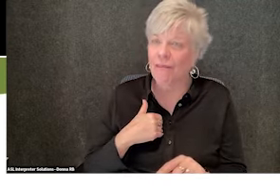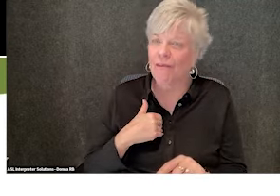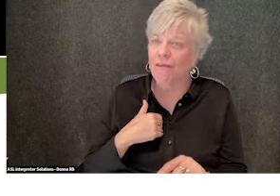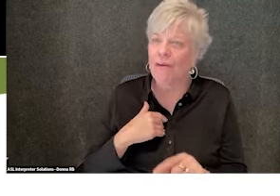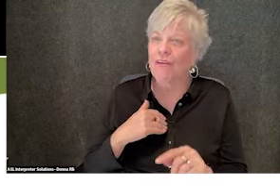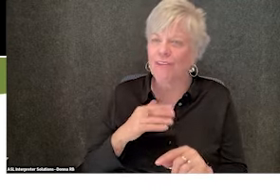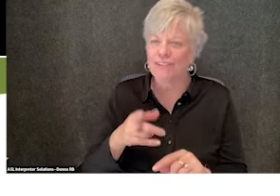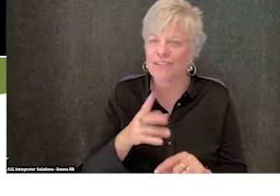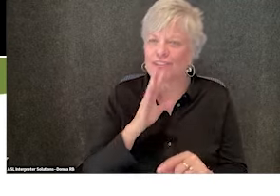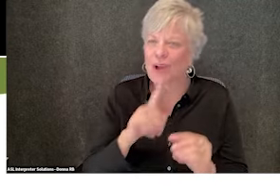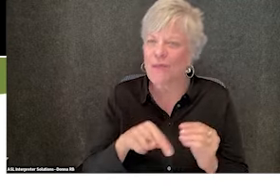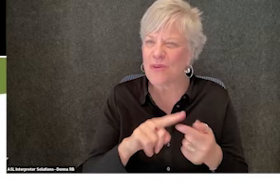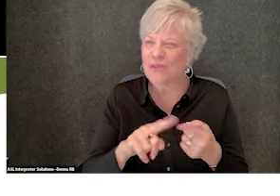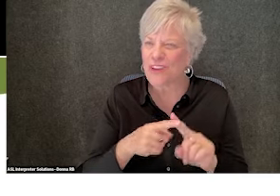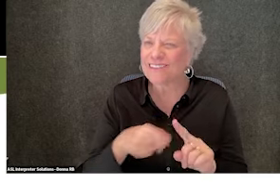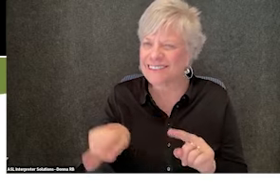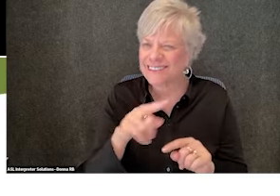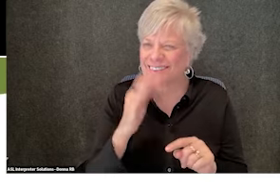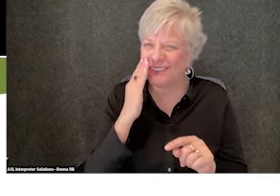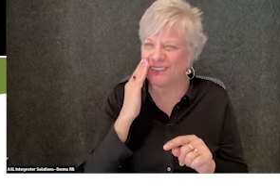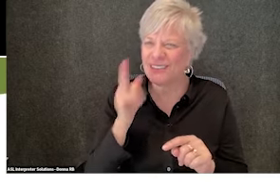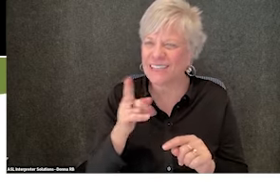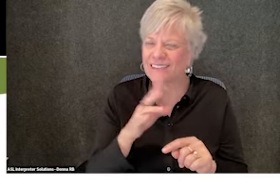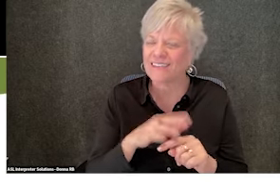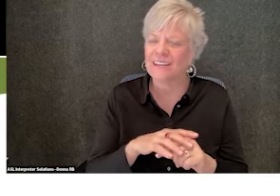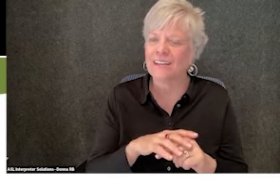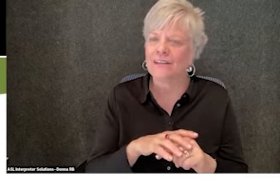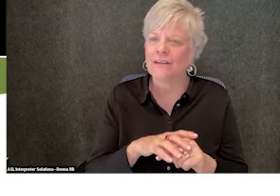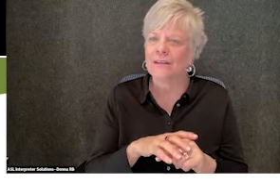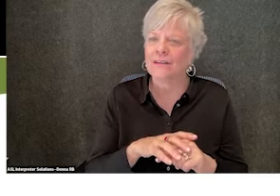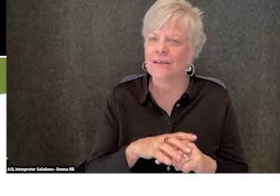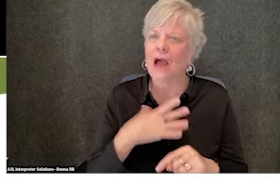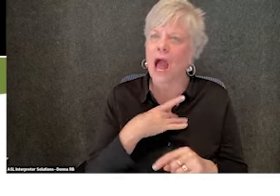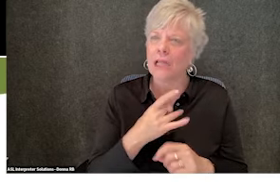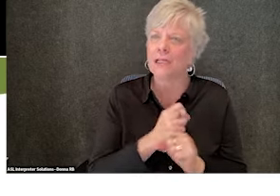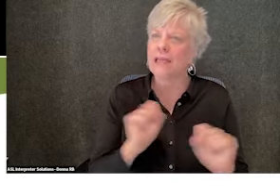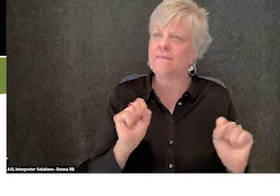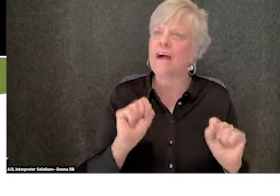establecer nuevas amistades en el trabajo y así, así soy yo.